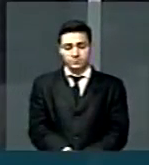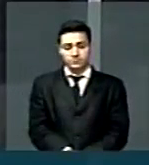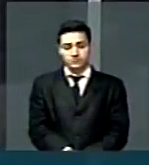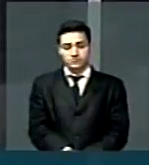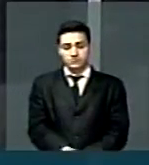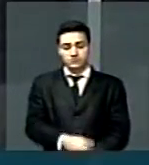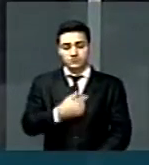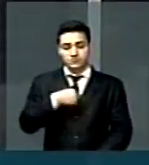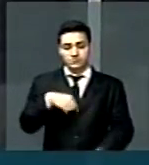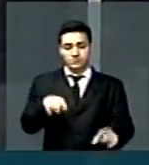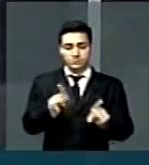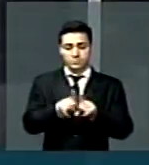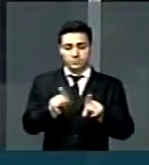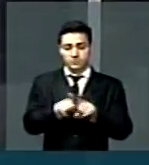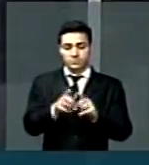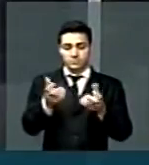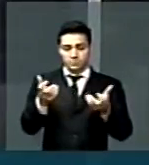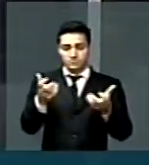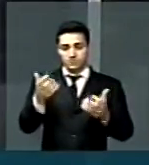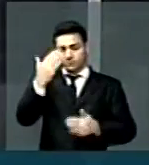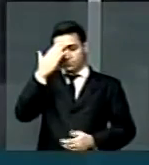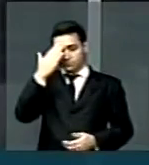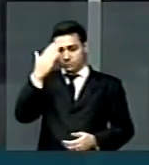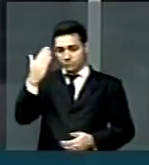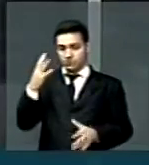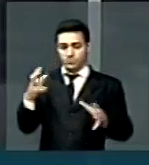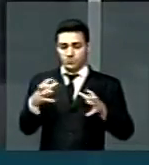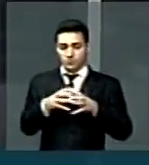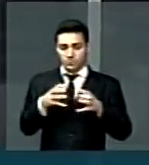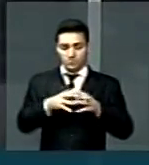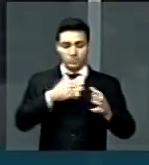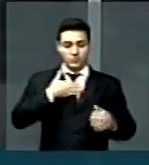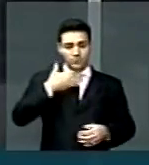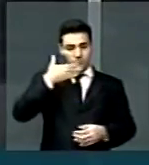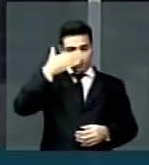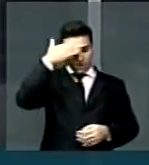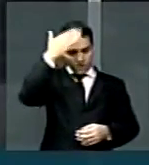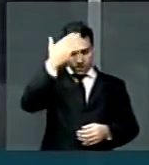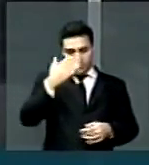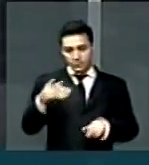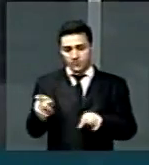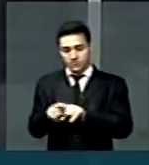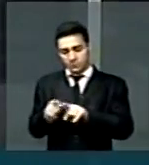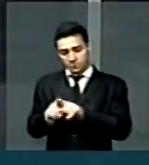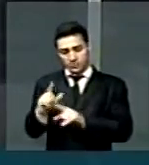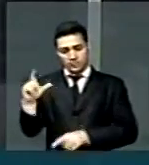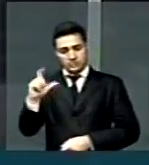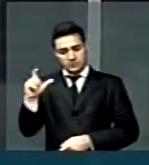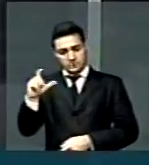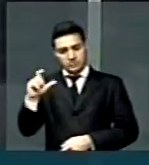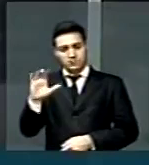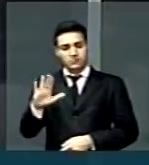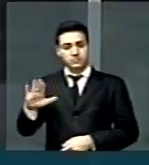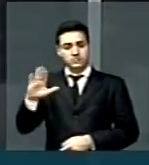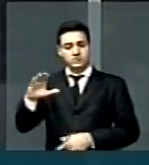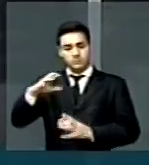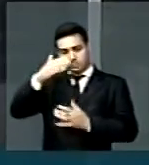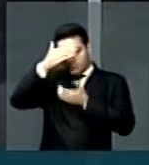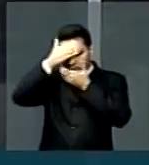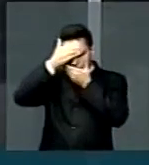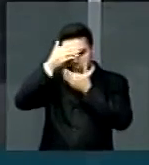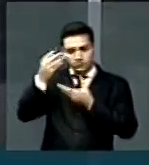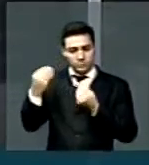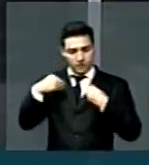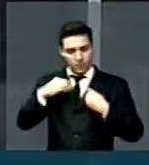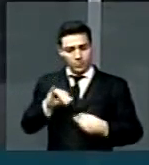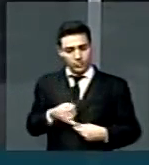E quero também agradecer meus colegas embaixadores árabes e islâmicos por darme esta oportunidad de hablar